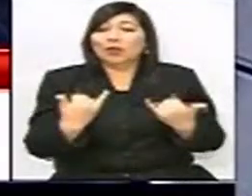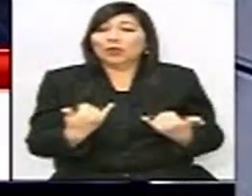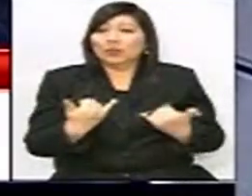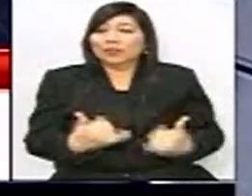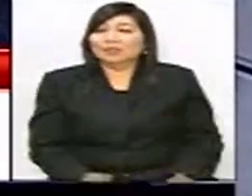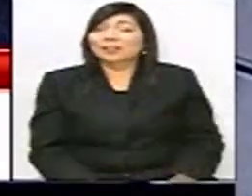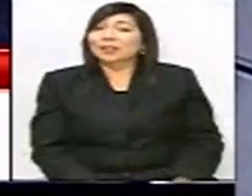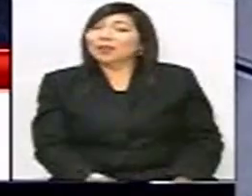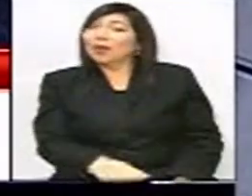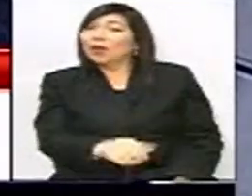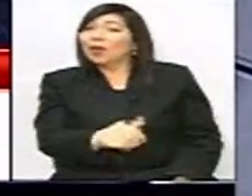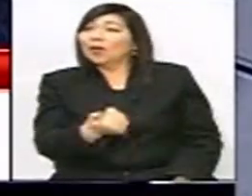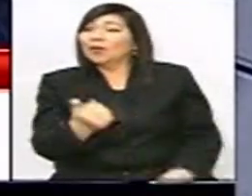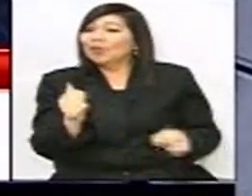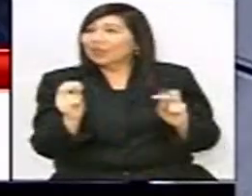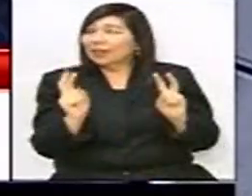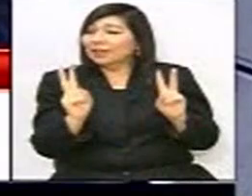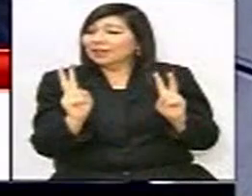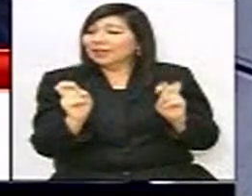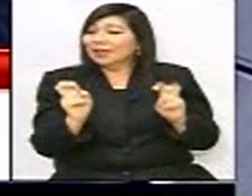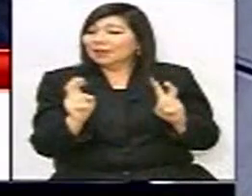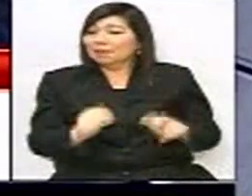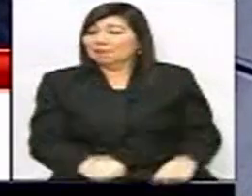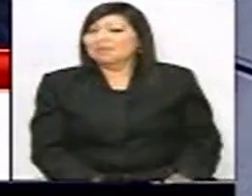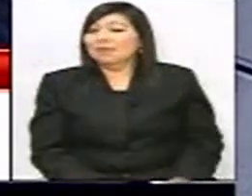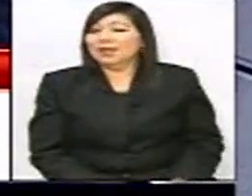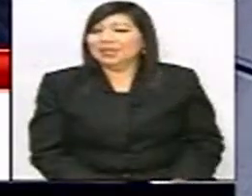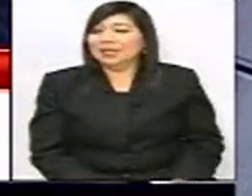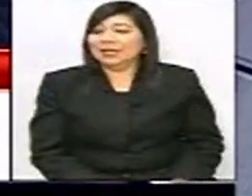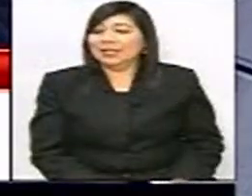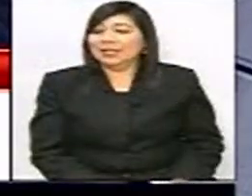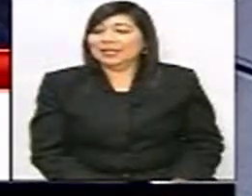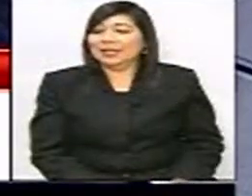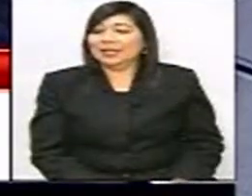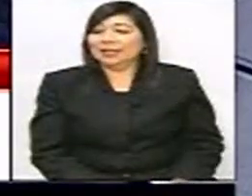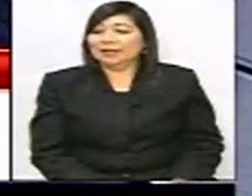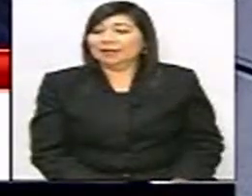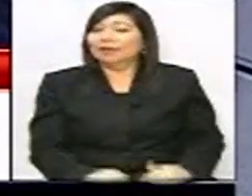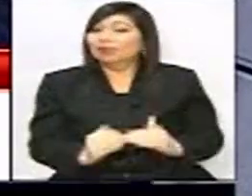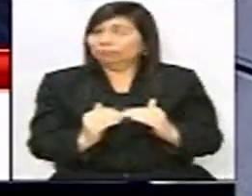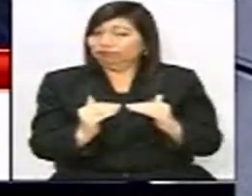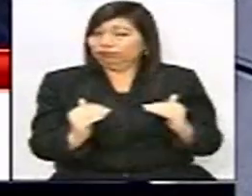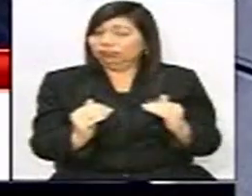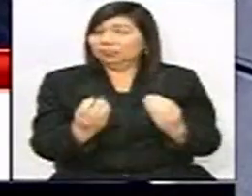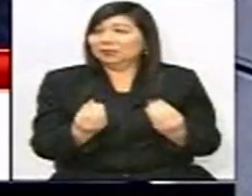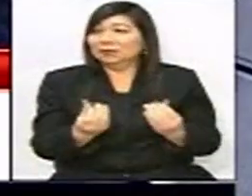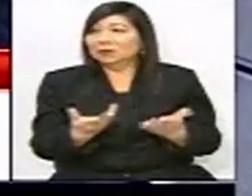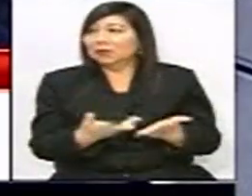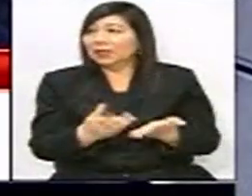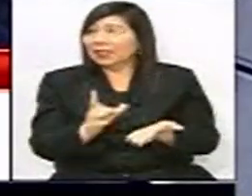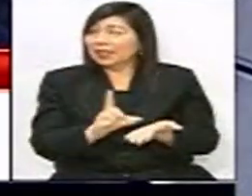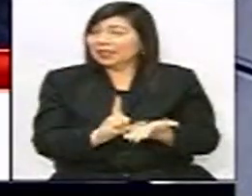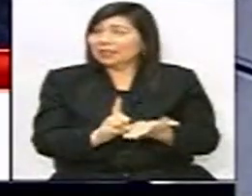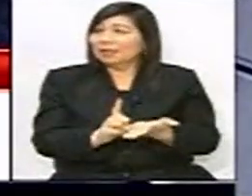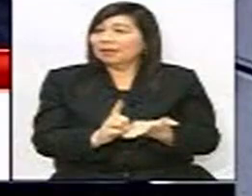más otros temas están en el arbitraje también, unos en Lima, tres arbitrajes en Lima